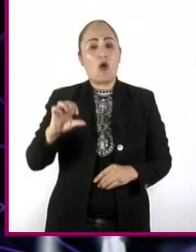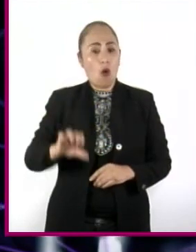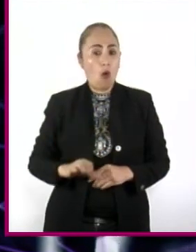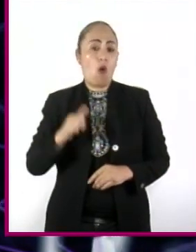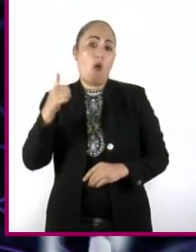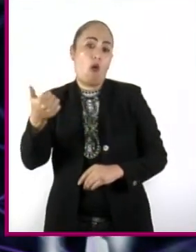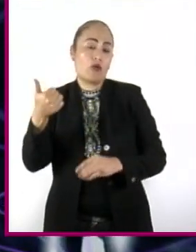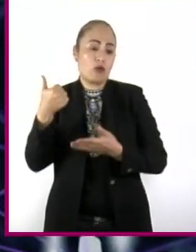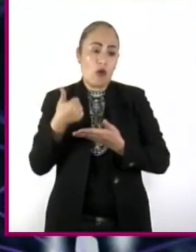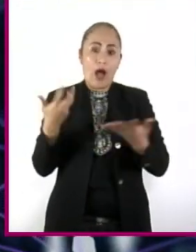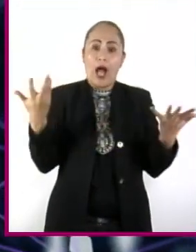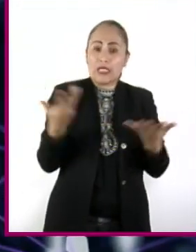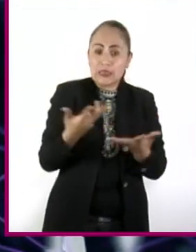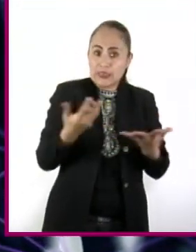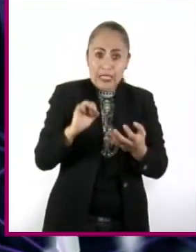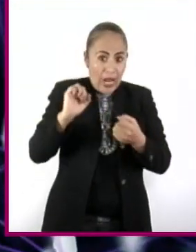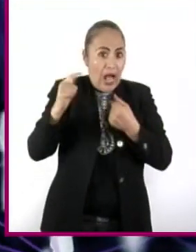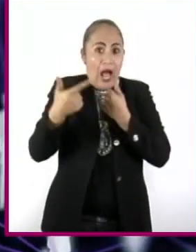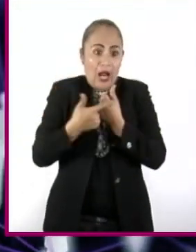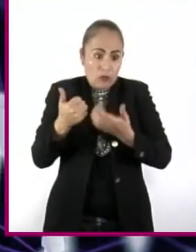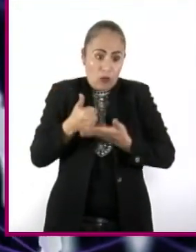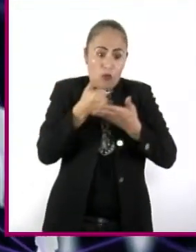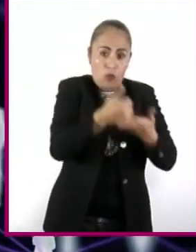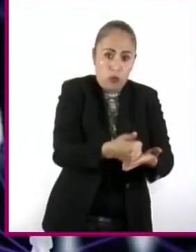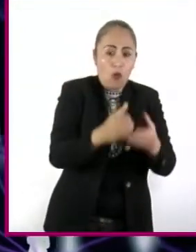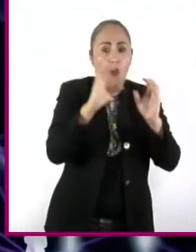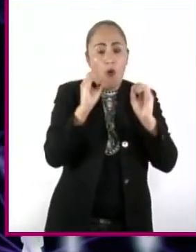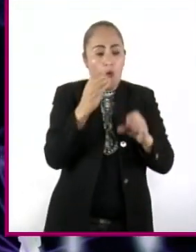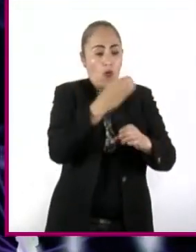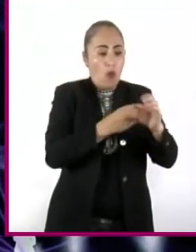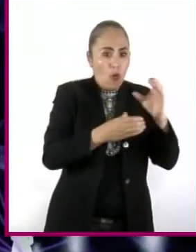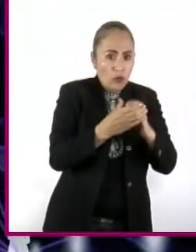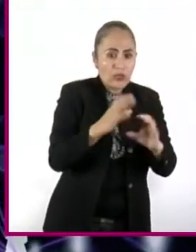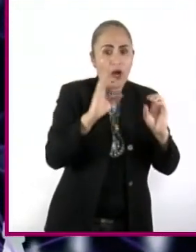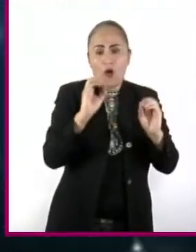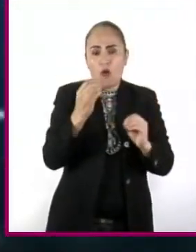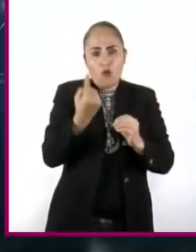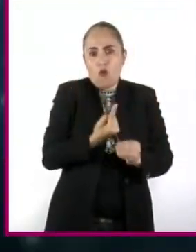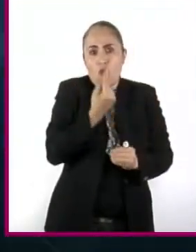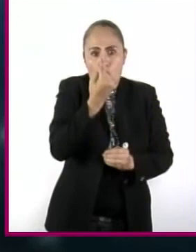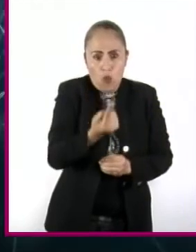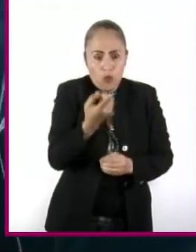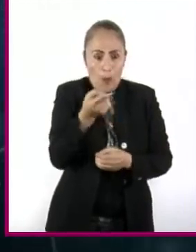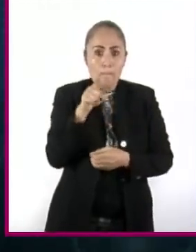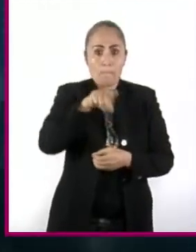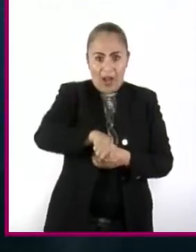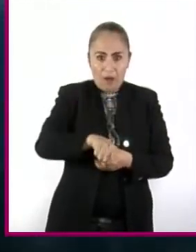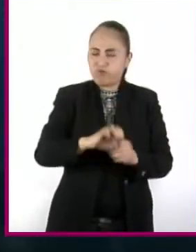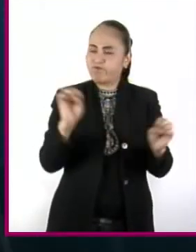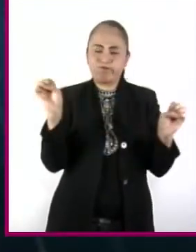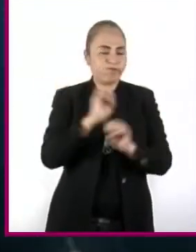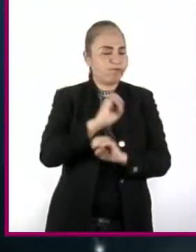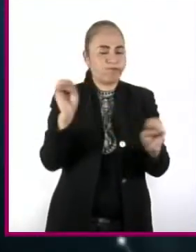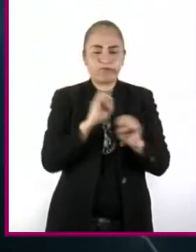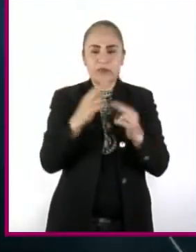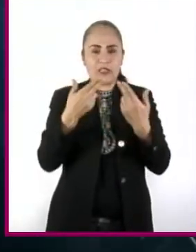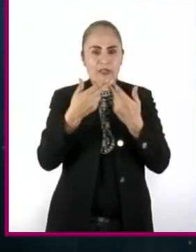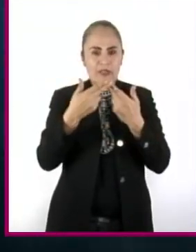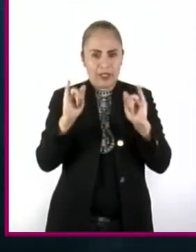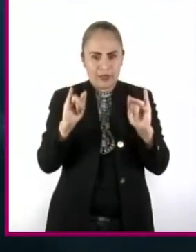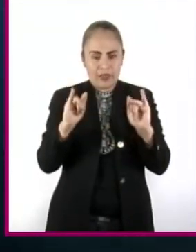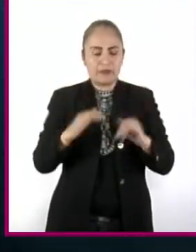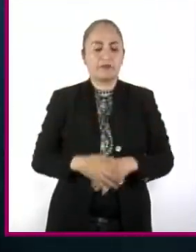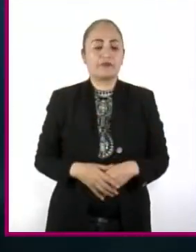externa o sin que uno solo de los elementos dirija el proceso. Uno de los fundamentos de la ciencia de la